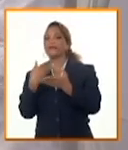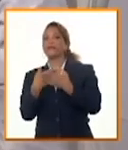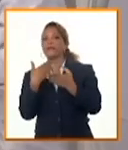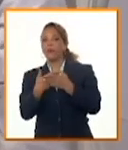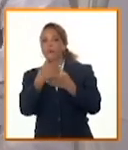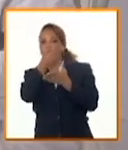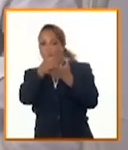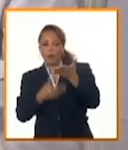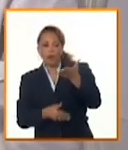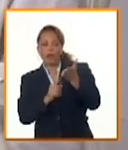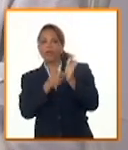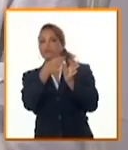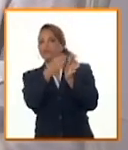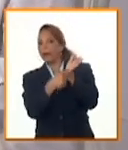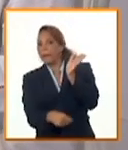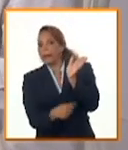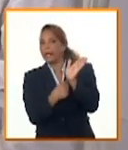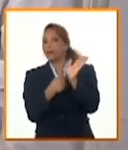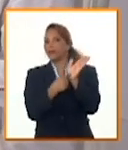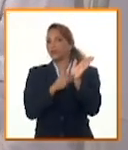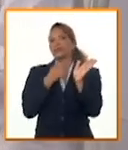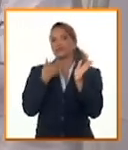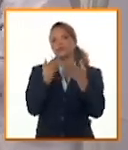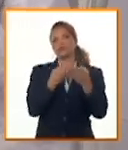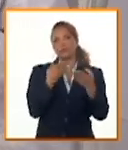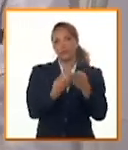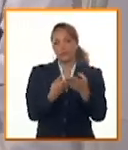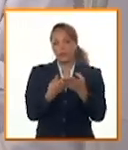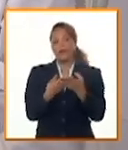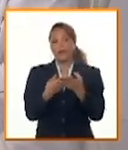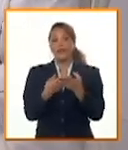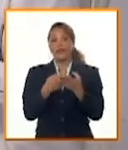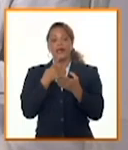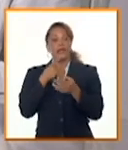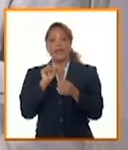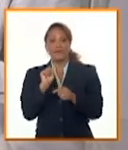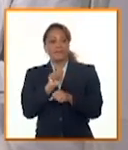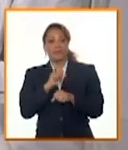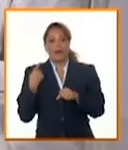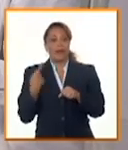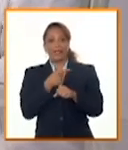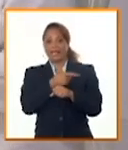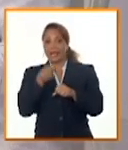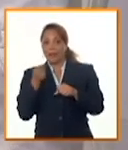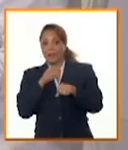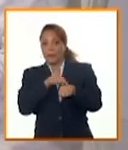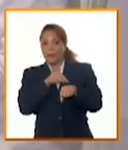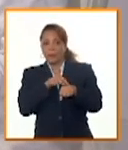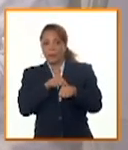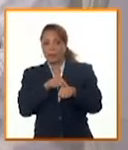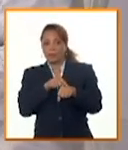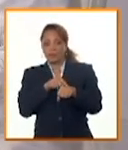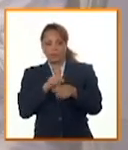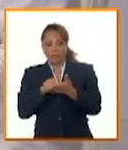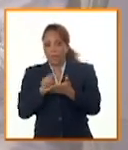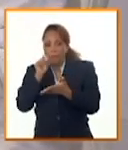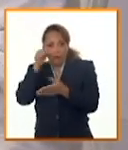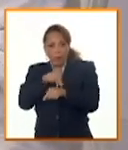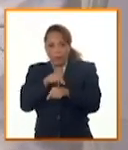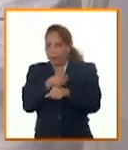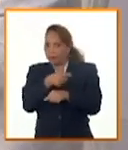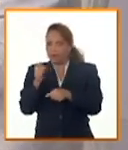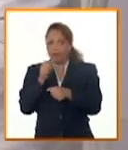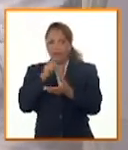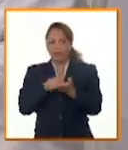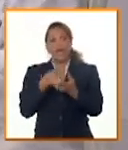está la transacción transparente no es inmediato la mayoría de los de los cobros y pago electrónico hoy son instantáneos hay algunos